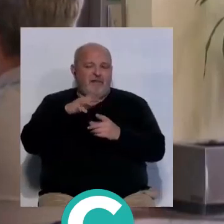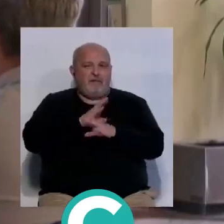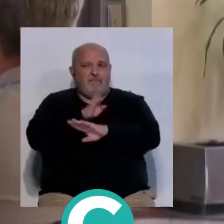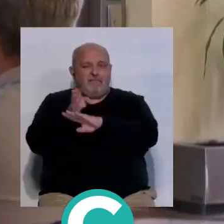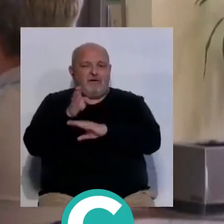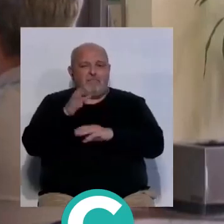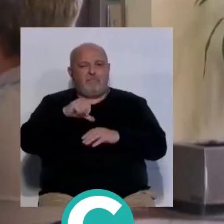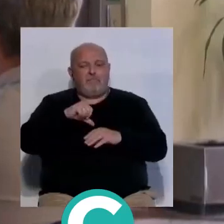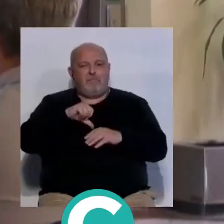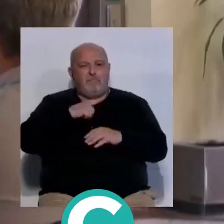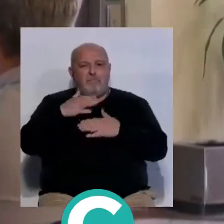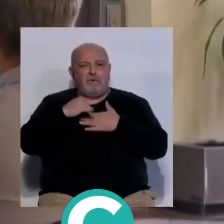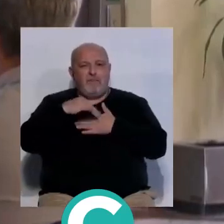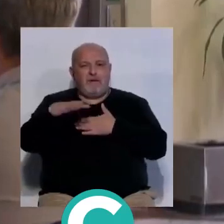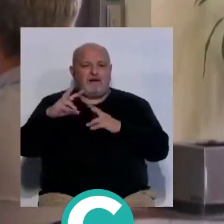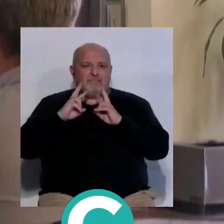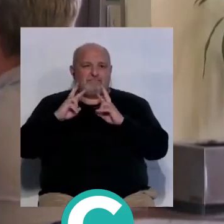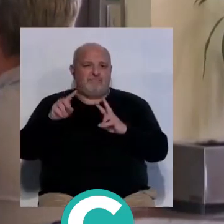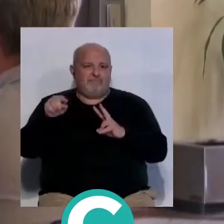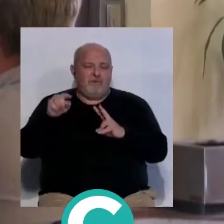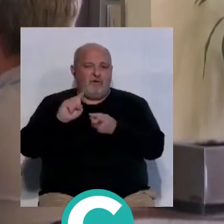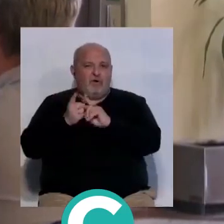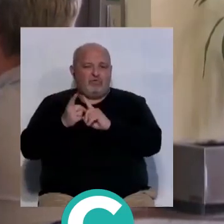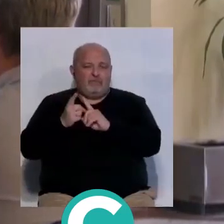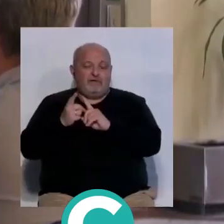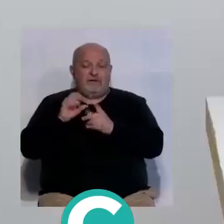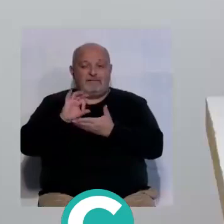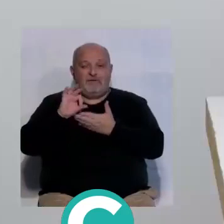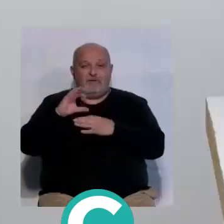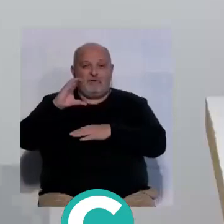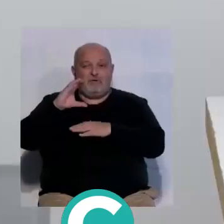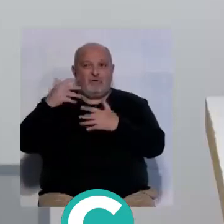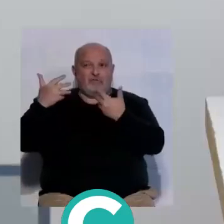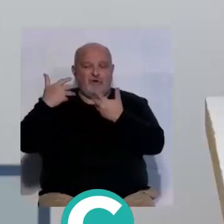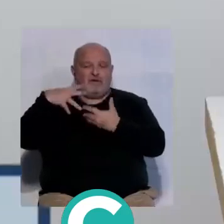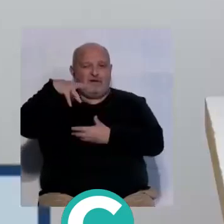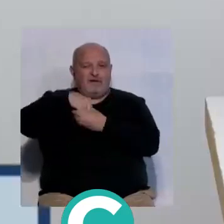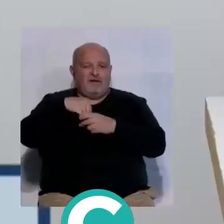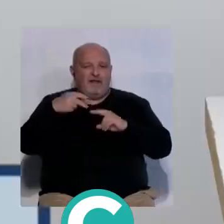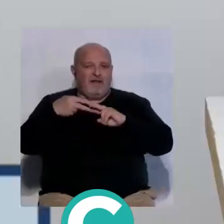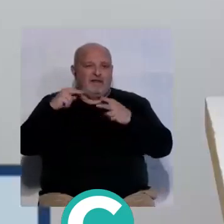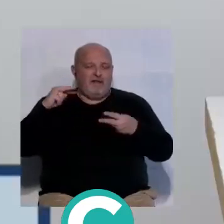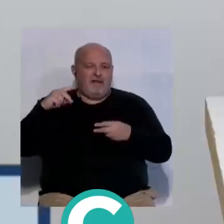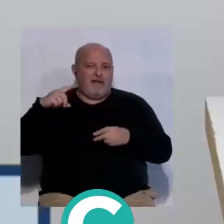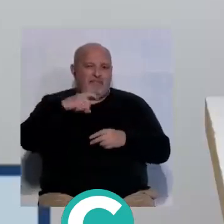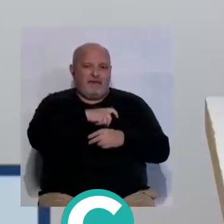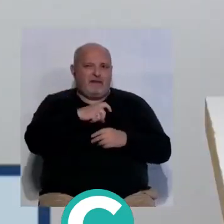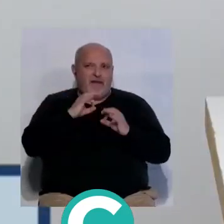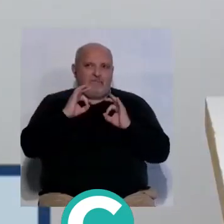acudir al Puerta del Mar para beneficiarse de esta prestación. El servicio de consejo genético en cáncer hereditario es